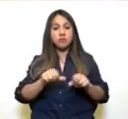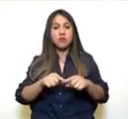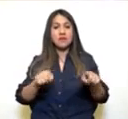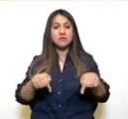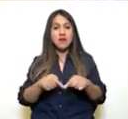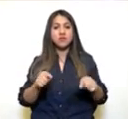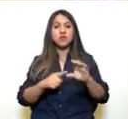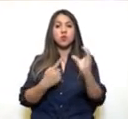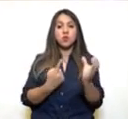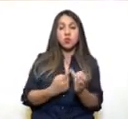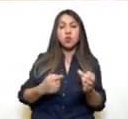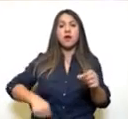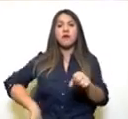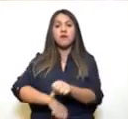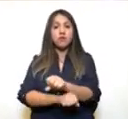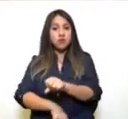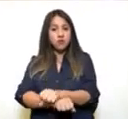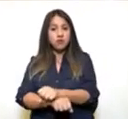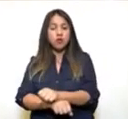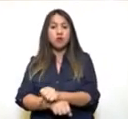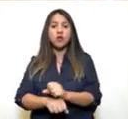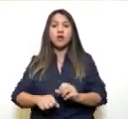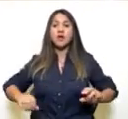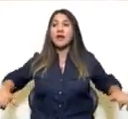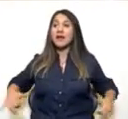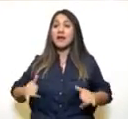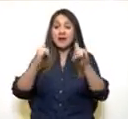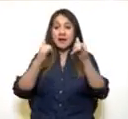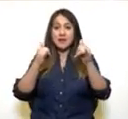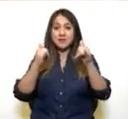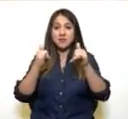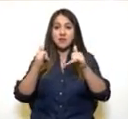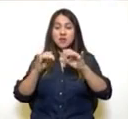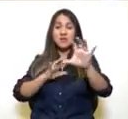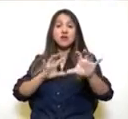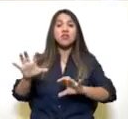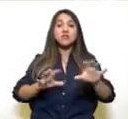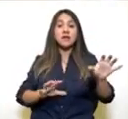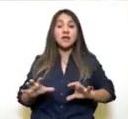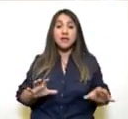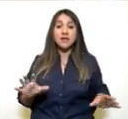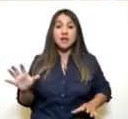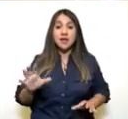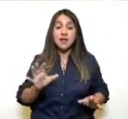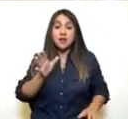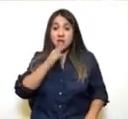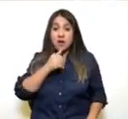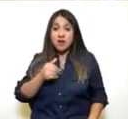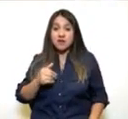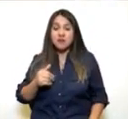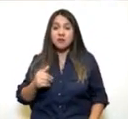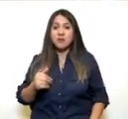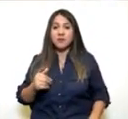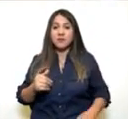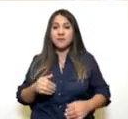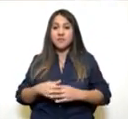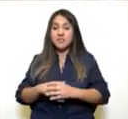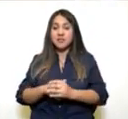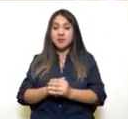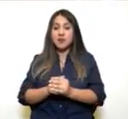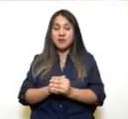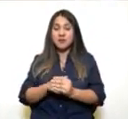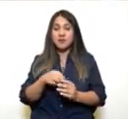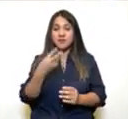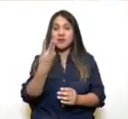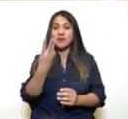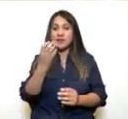en el fútbol en la recreación cosas que no teníamos hace 30